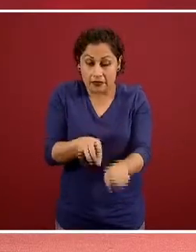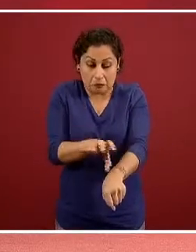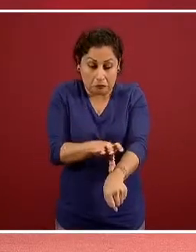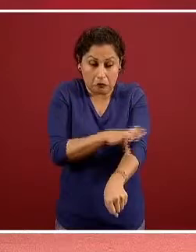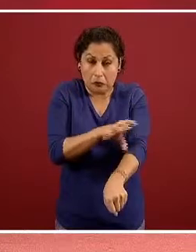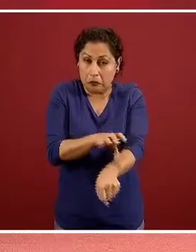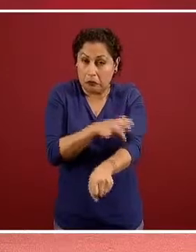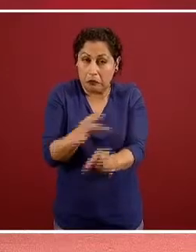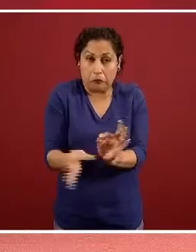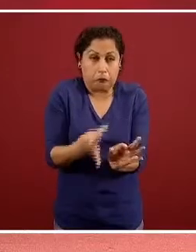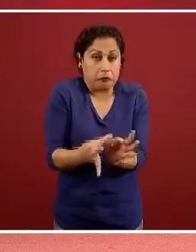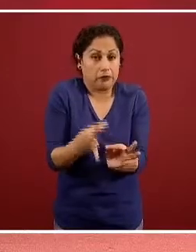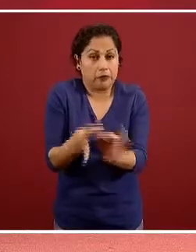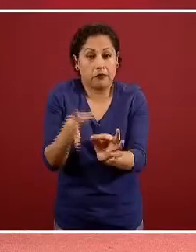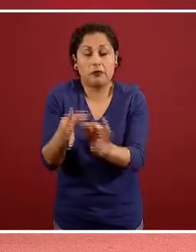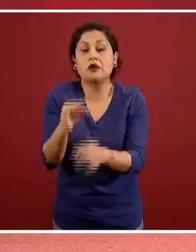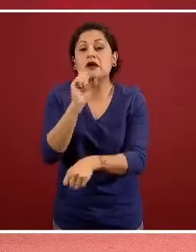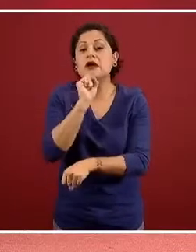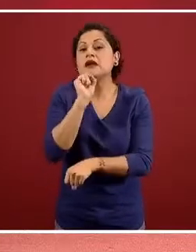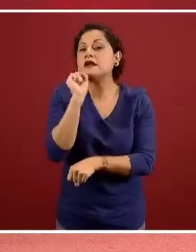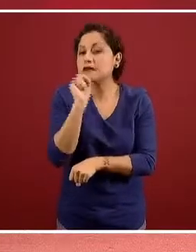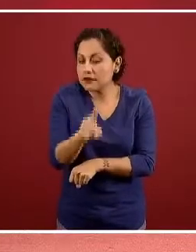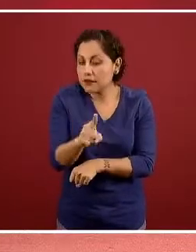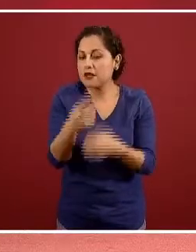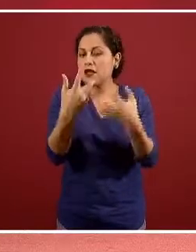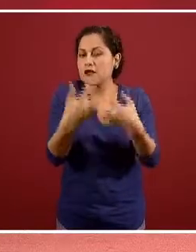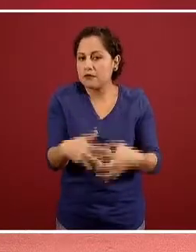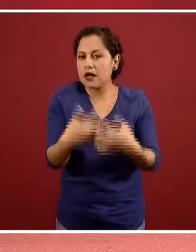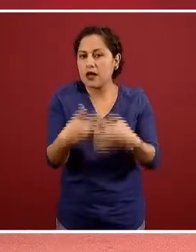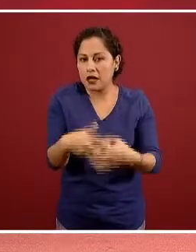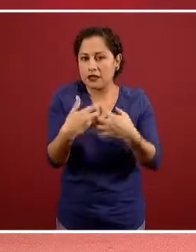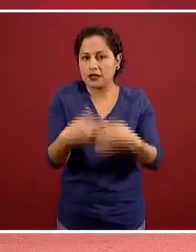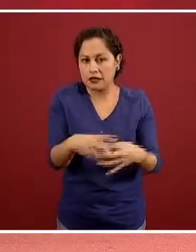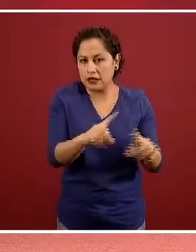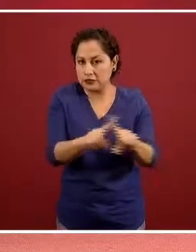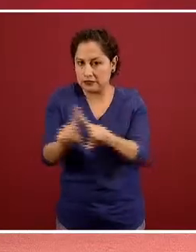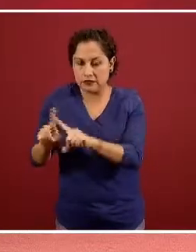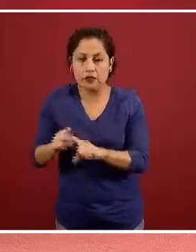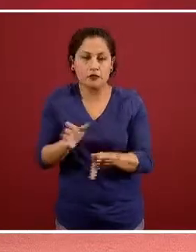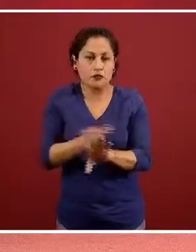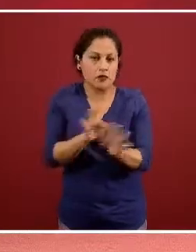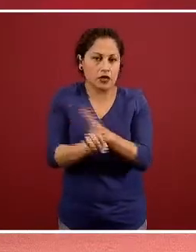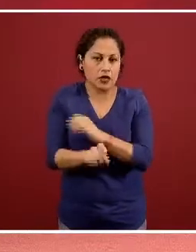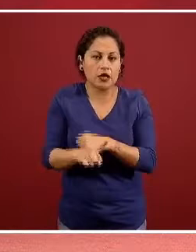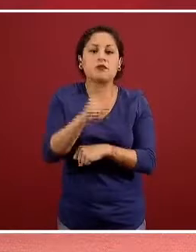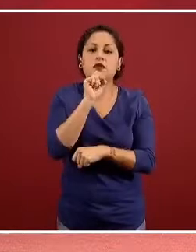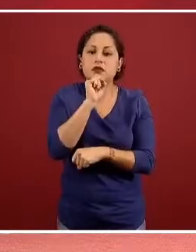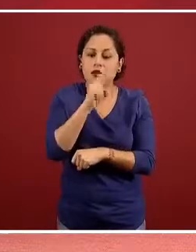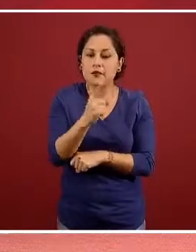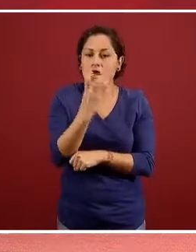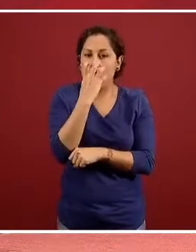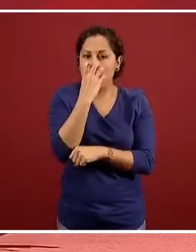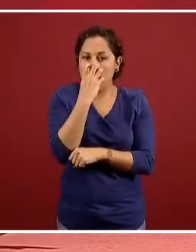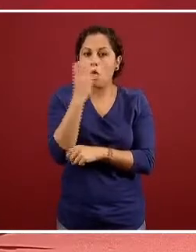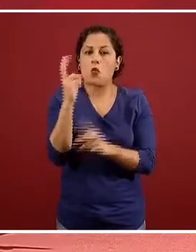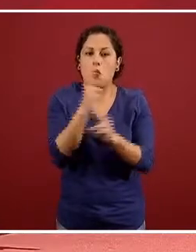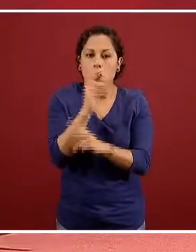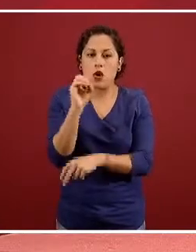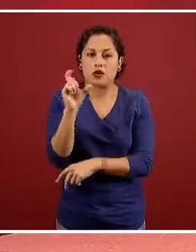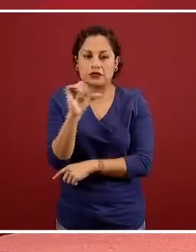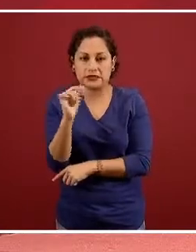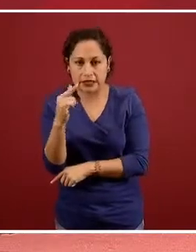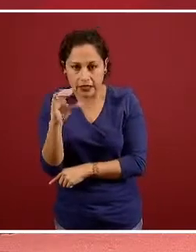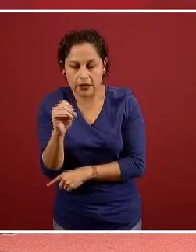capacidad, equipos como compresores, el reservorio de oxígeno, mezclador de